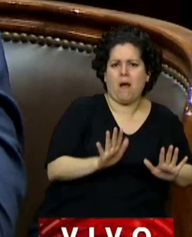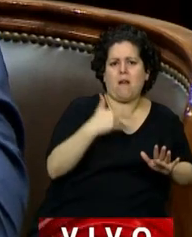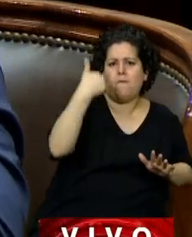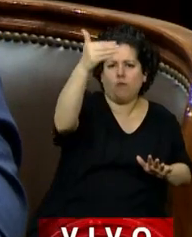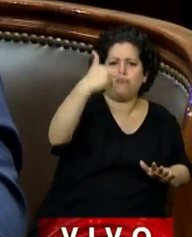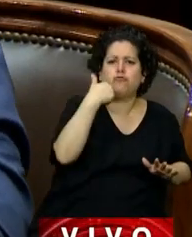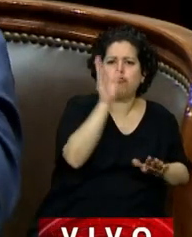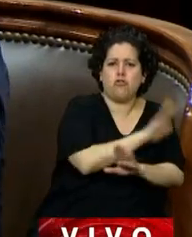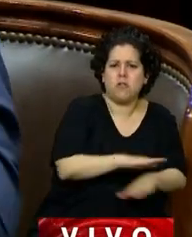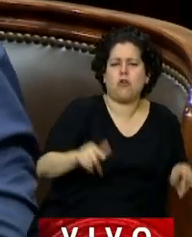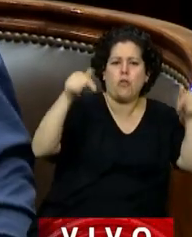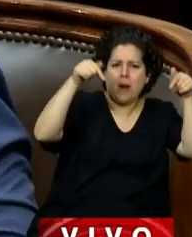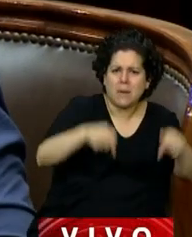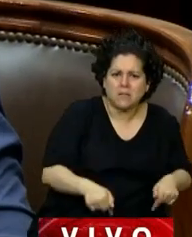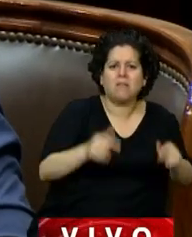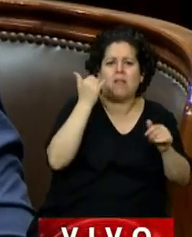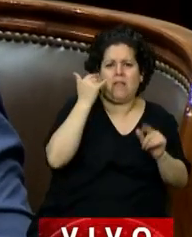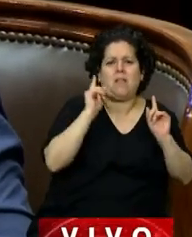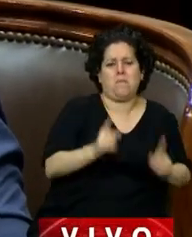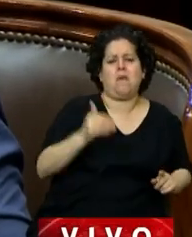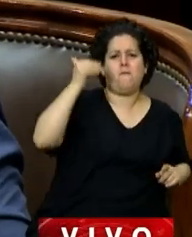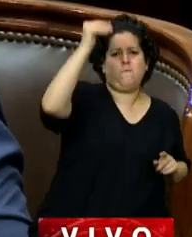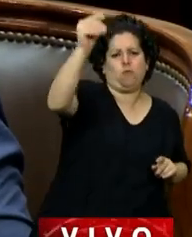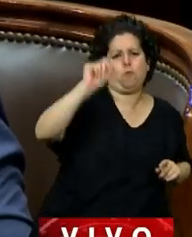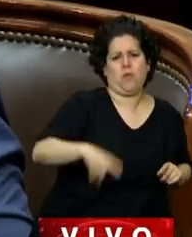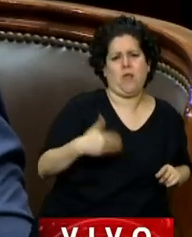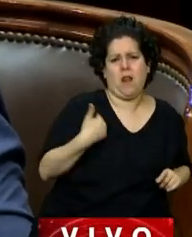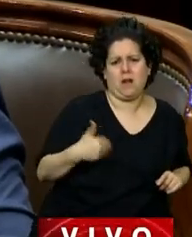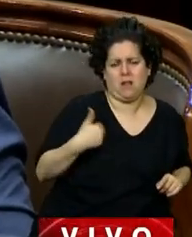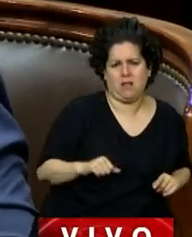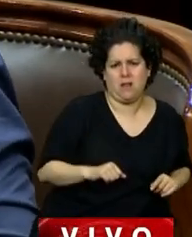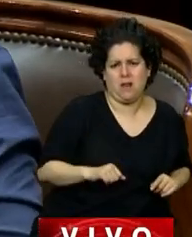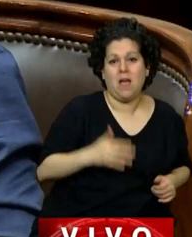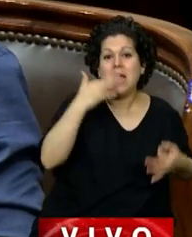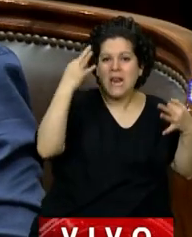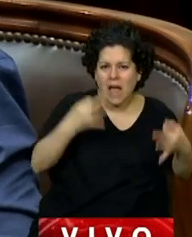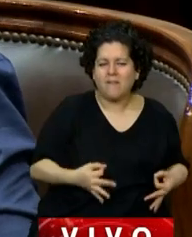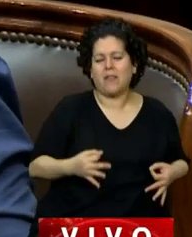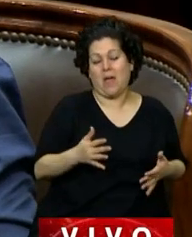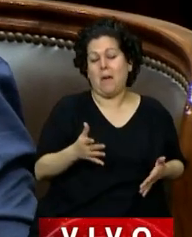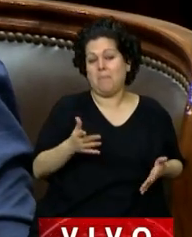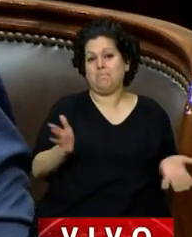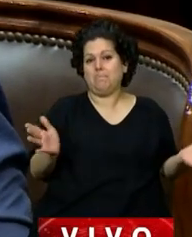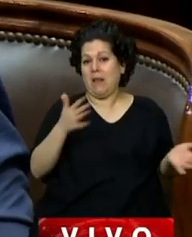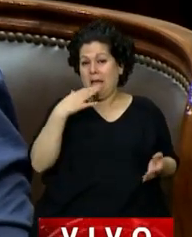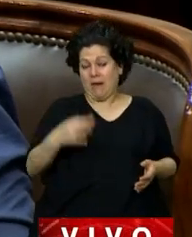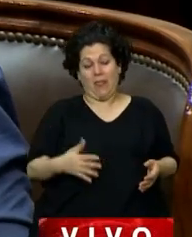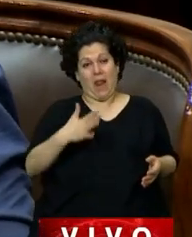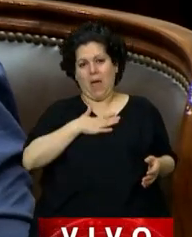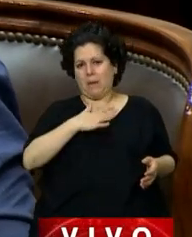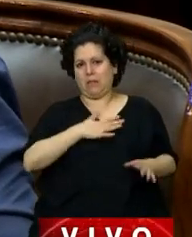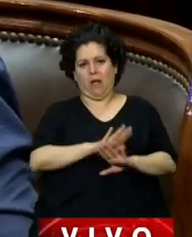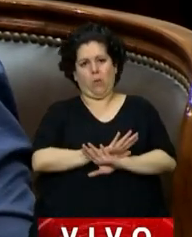que son el presente pero que son el futuro de la Argentina y la verdad que me parece totalmente lamentable